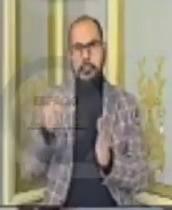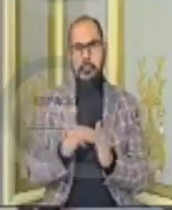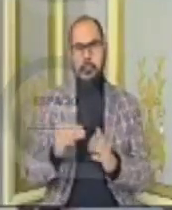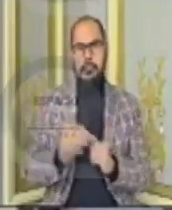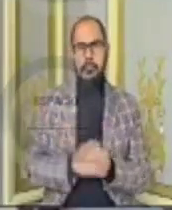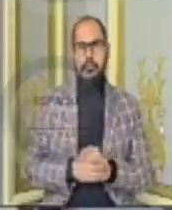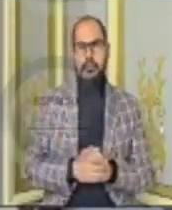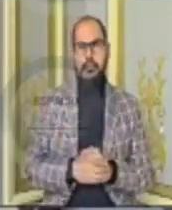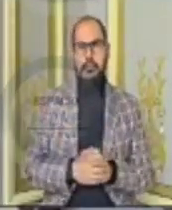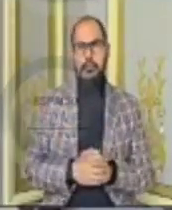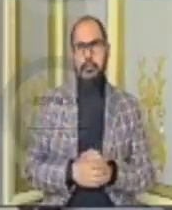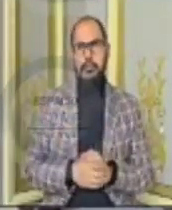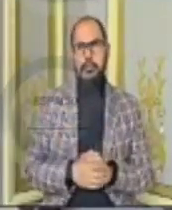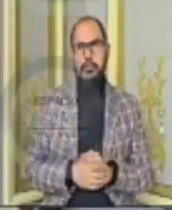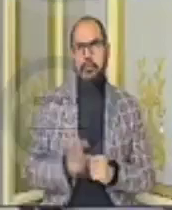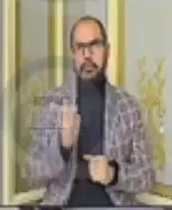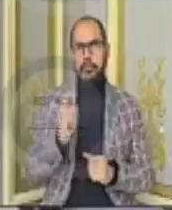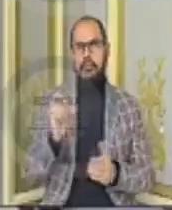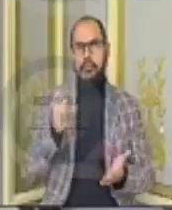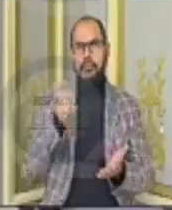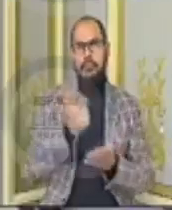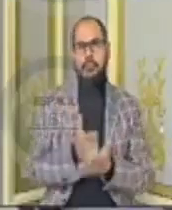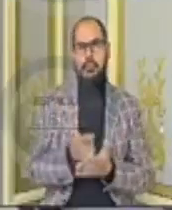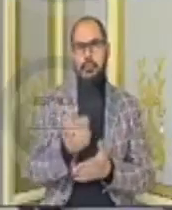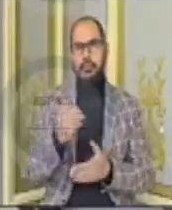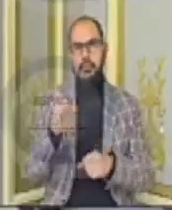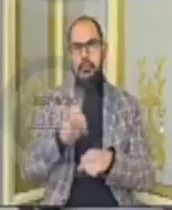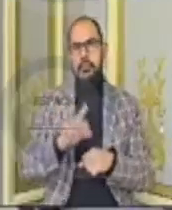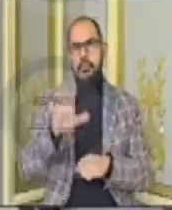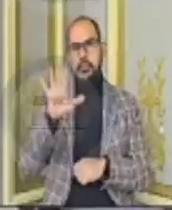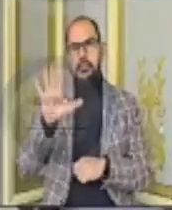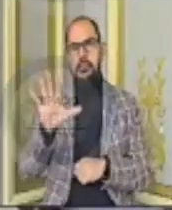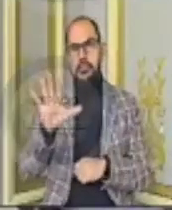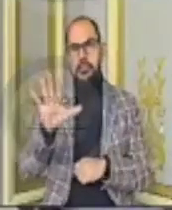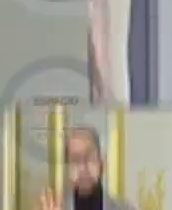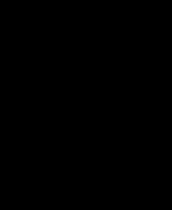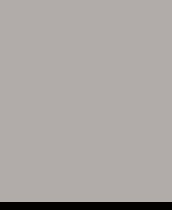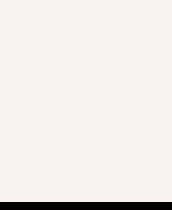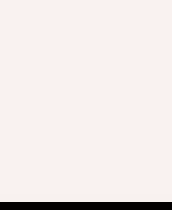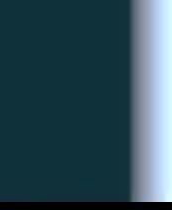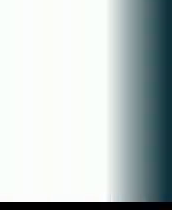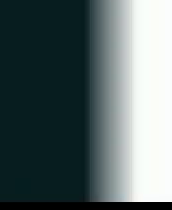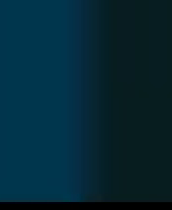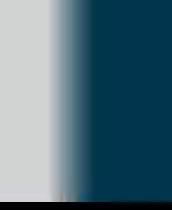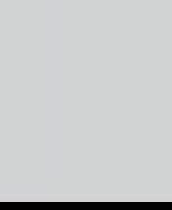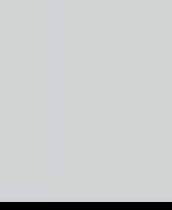Este importe fue pagado el 5 de abril de 2023.